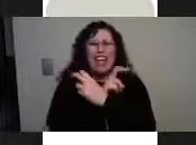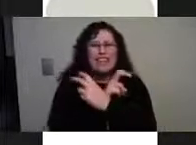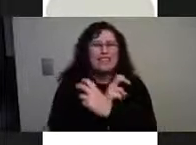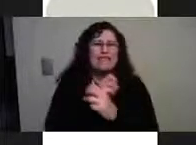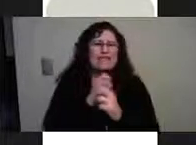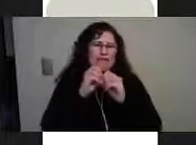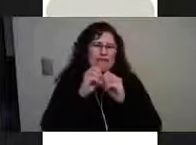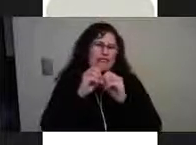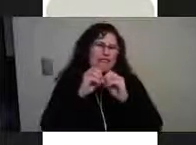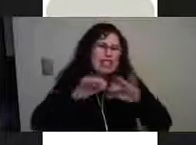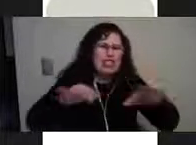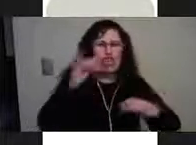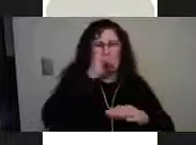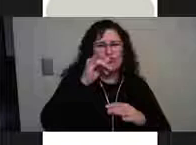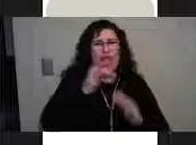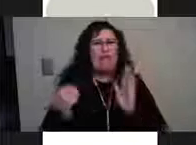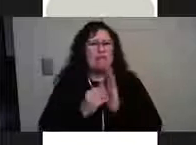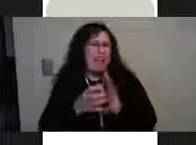meningitis, como encefalitis. ¿Ya?